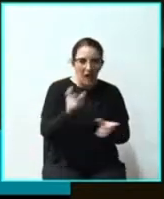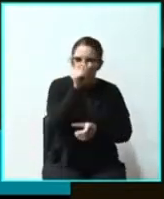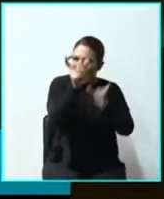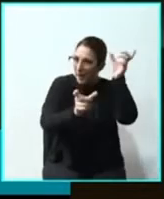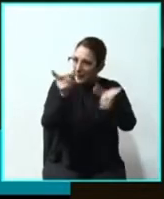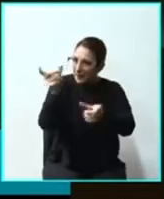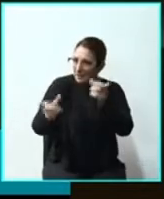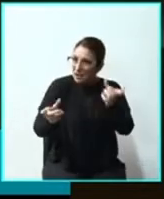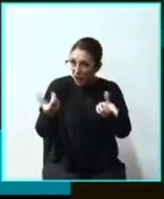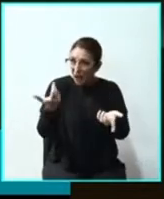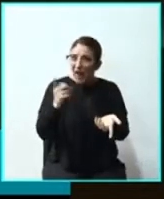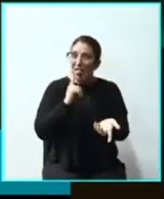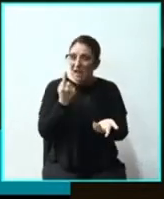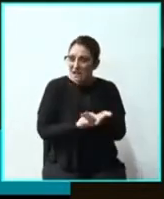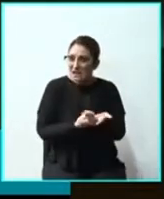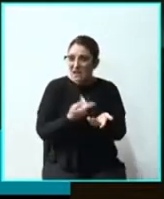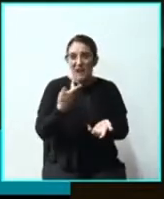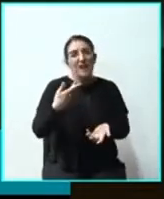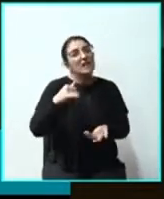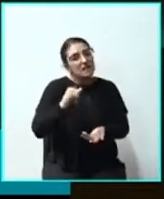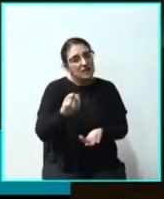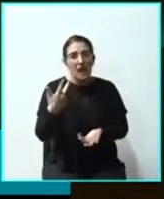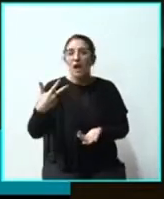no, con qué criterio, para qué?